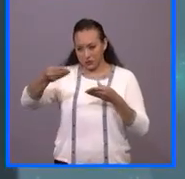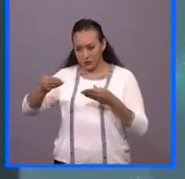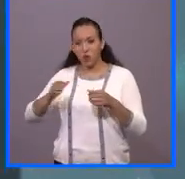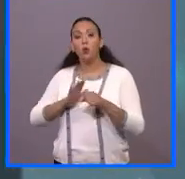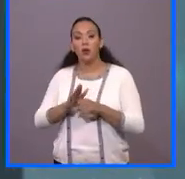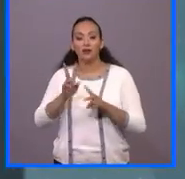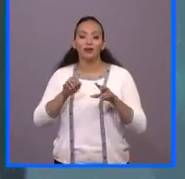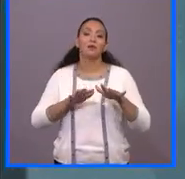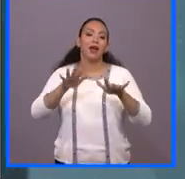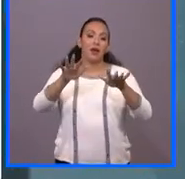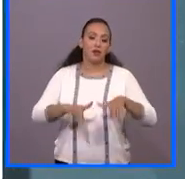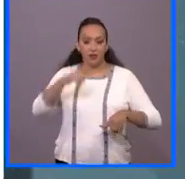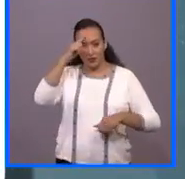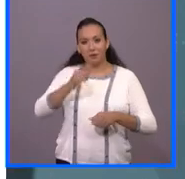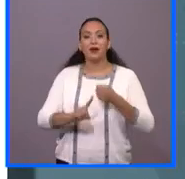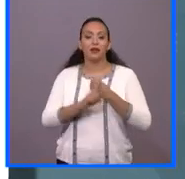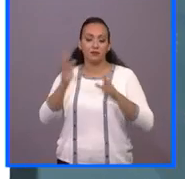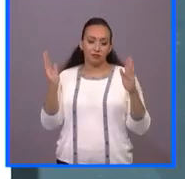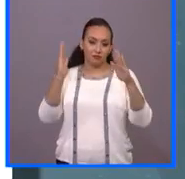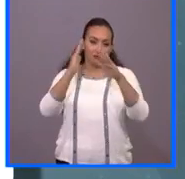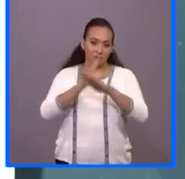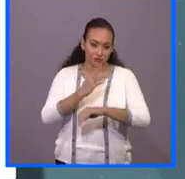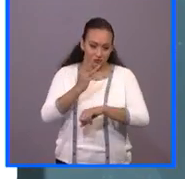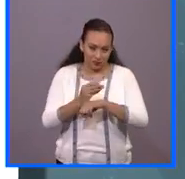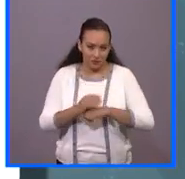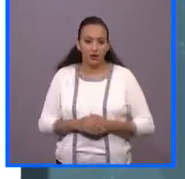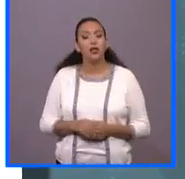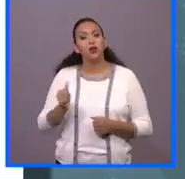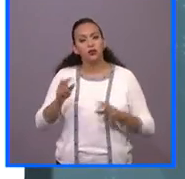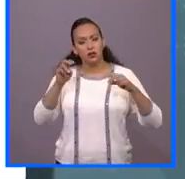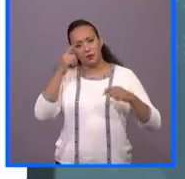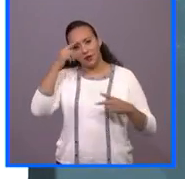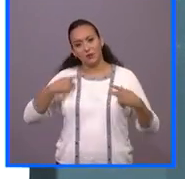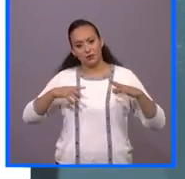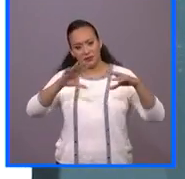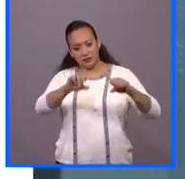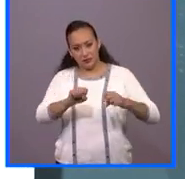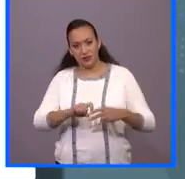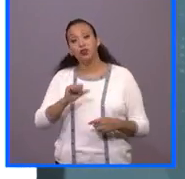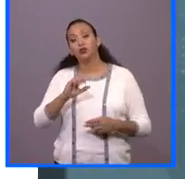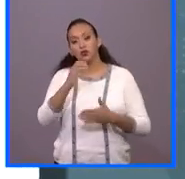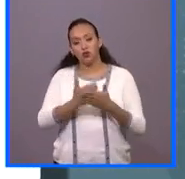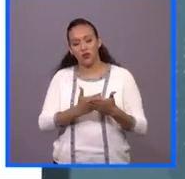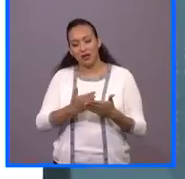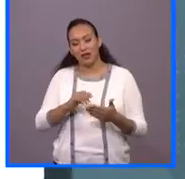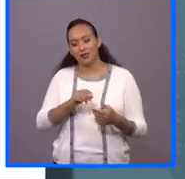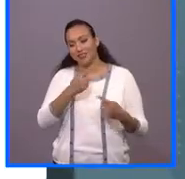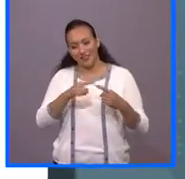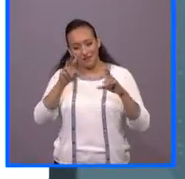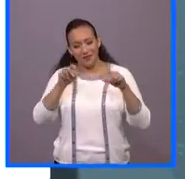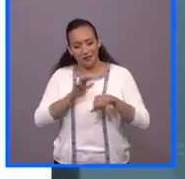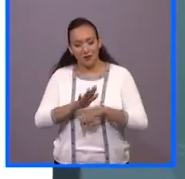con la audiencia de conciliación, arbitrariedad en la ejecución de la orden de aprehensión y contrato de arrendamiento,